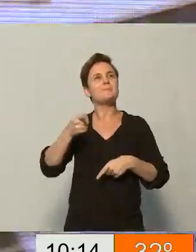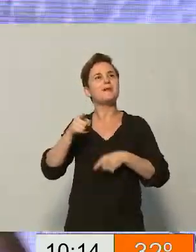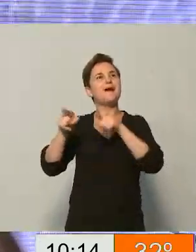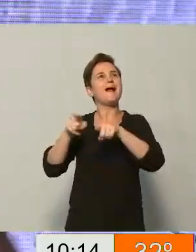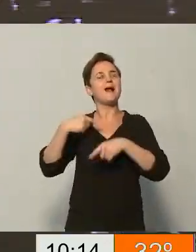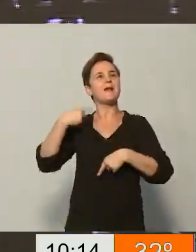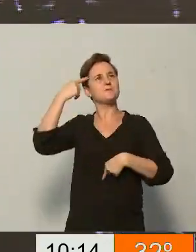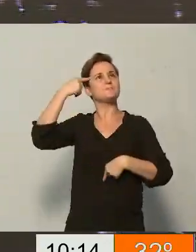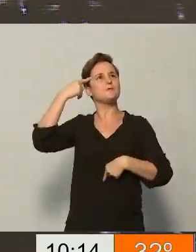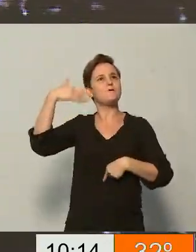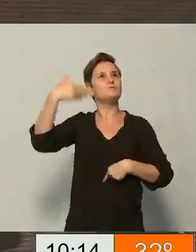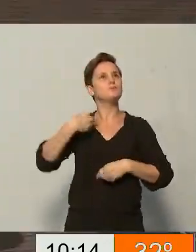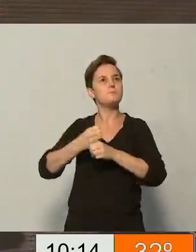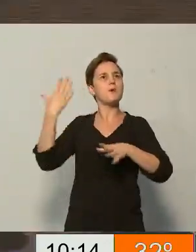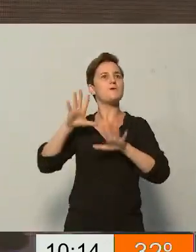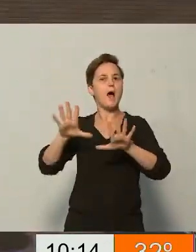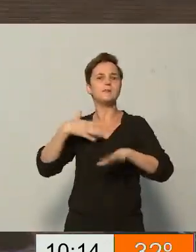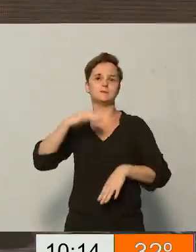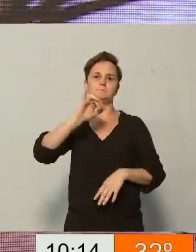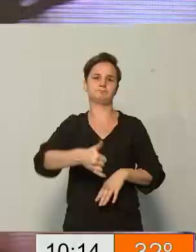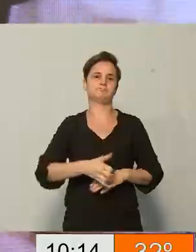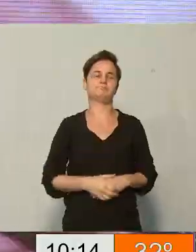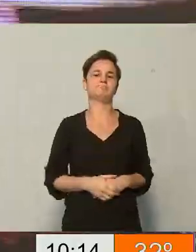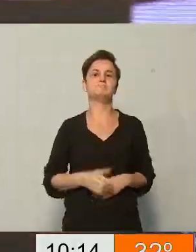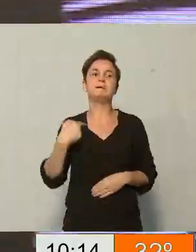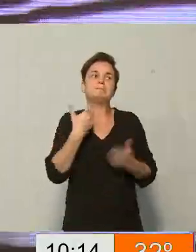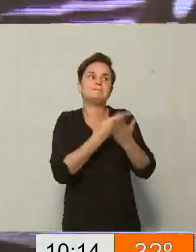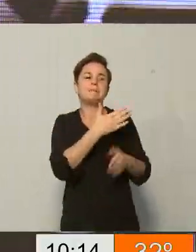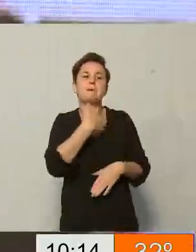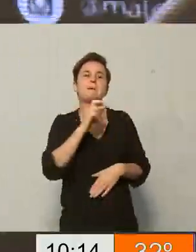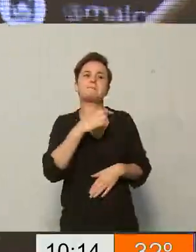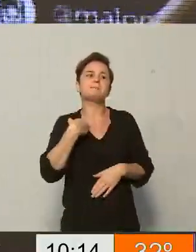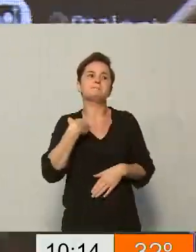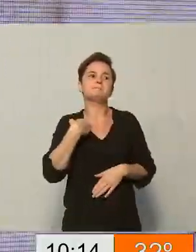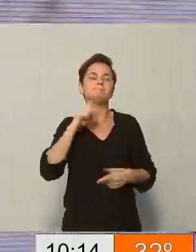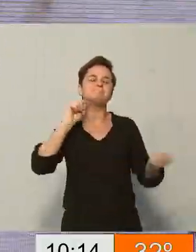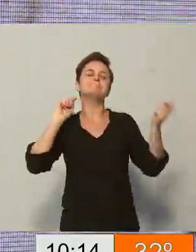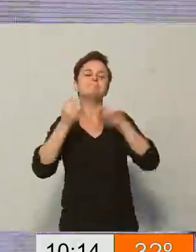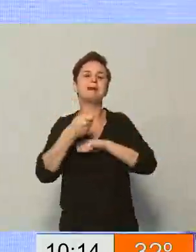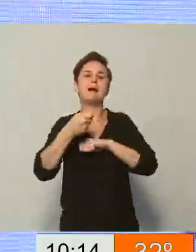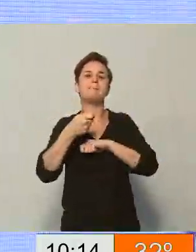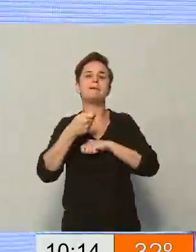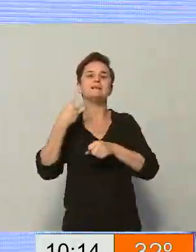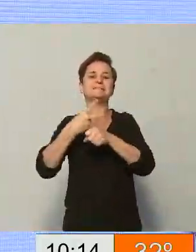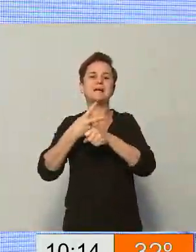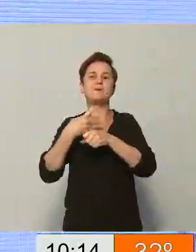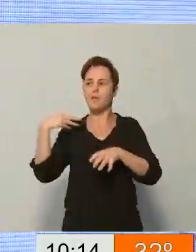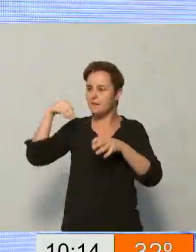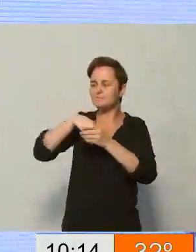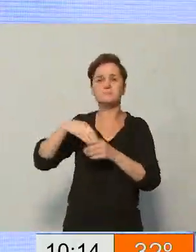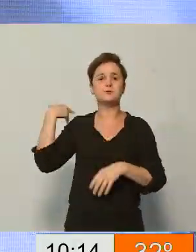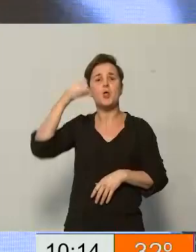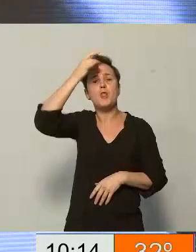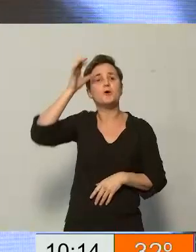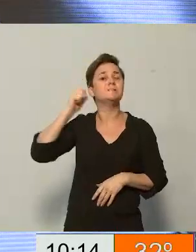ese profesional que yo quería ser. Así que pedí a mis padres cambiarme a hacer la secundaria en la universidad. Estoy en la universidad desde los